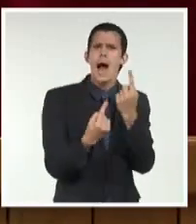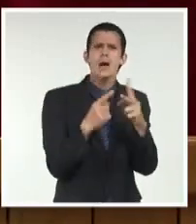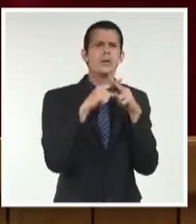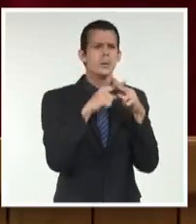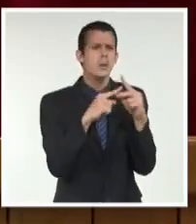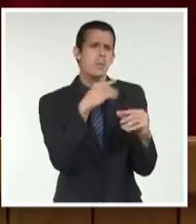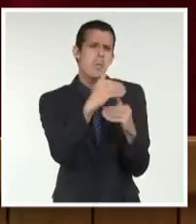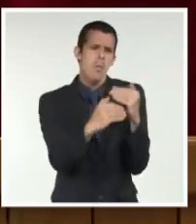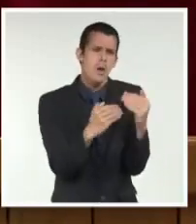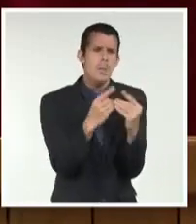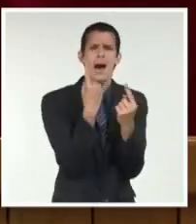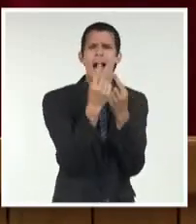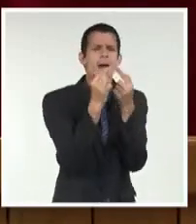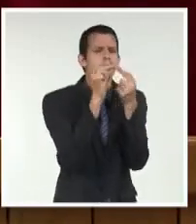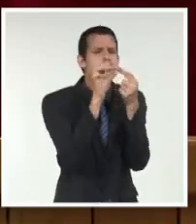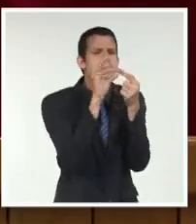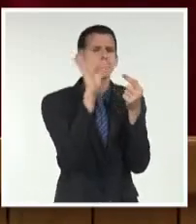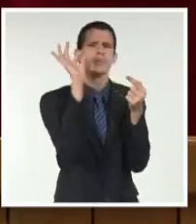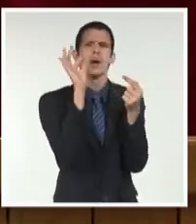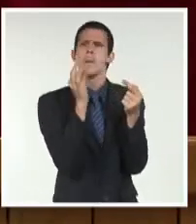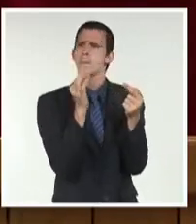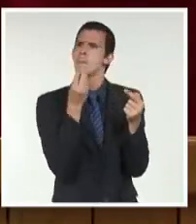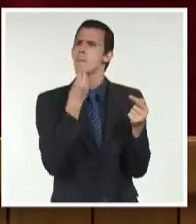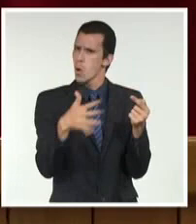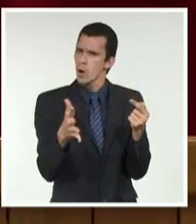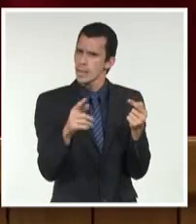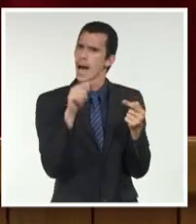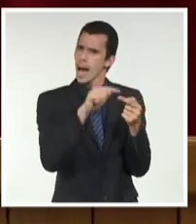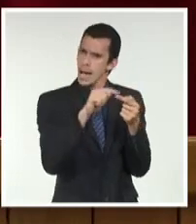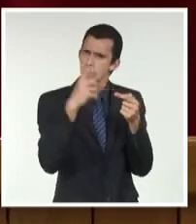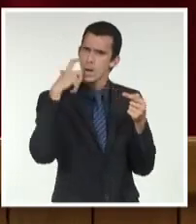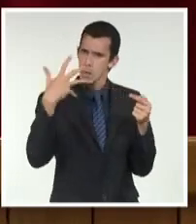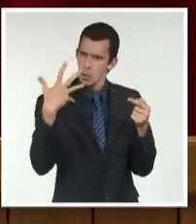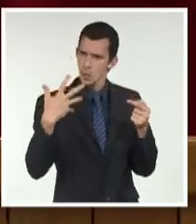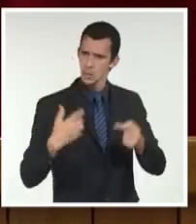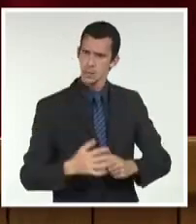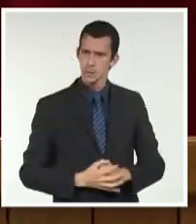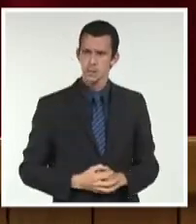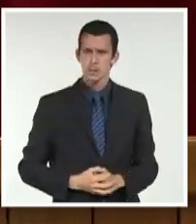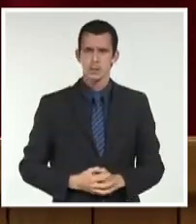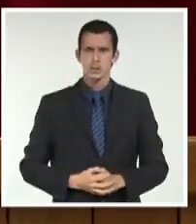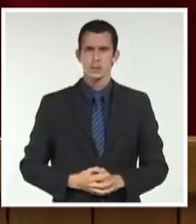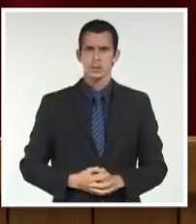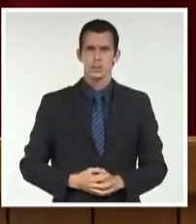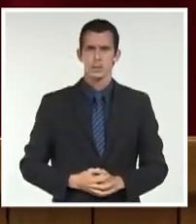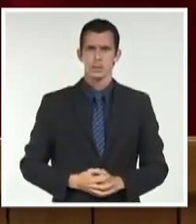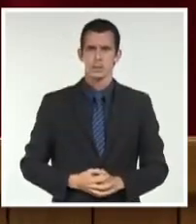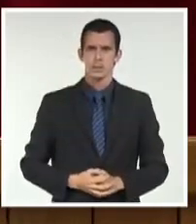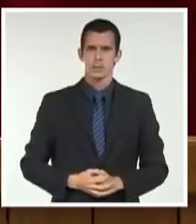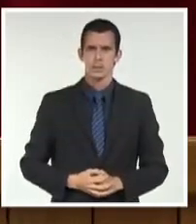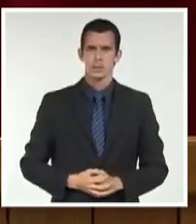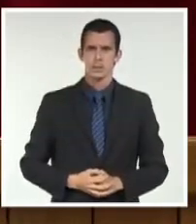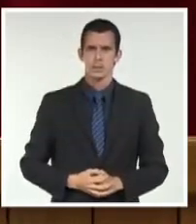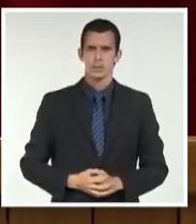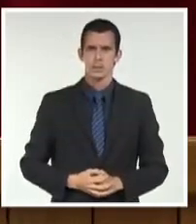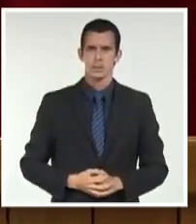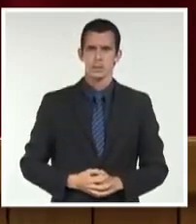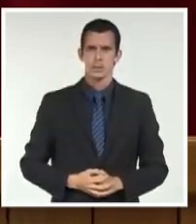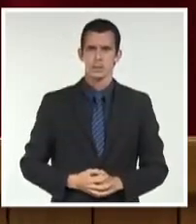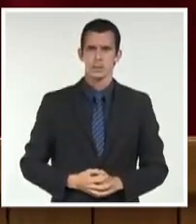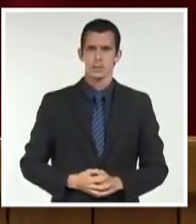compromiso. Lo vemos y lo sentimos constantemente. En la épica pelea de los trabajadores de las plantas eléctricas,